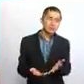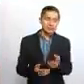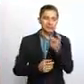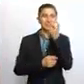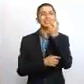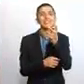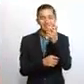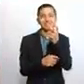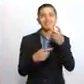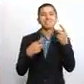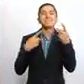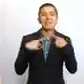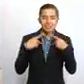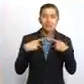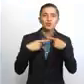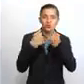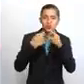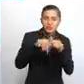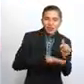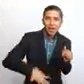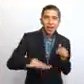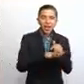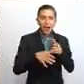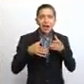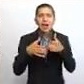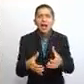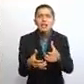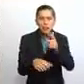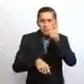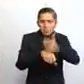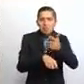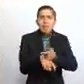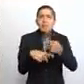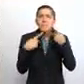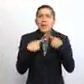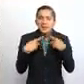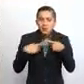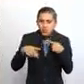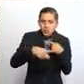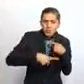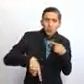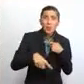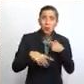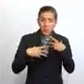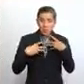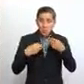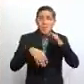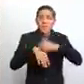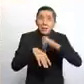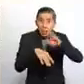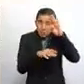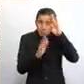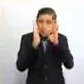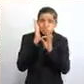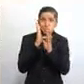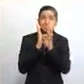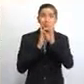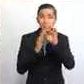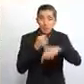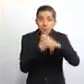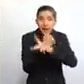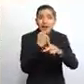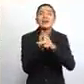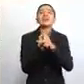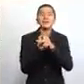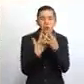Desafortunadamente se refleja en las calles porque observamos que mientras los contagios aumentan en todo el país,